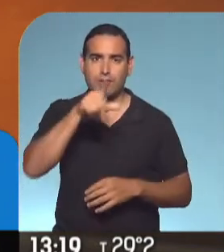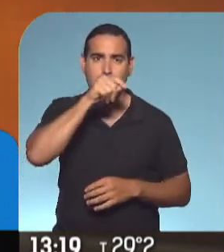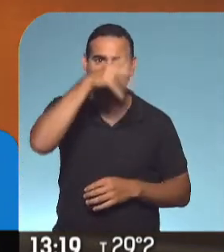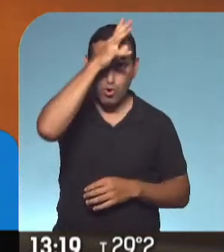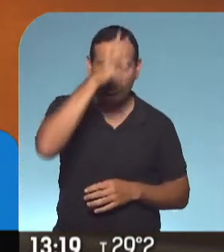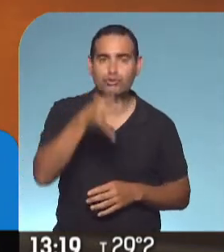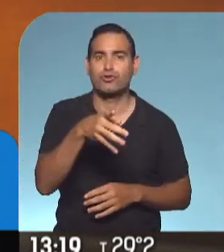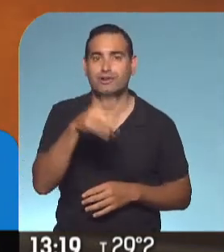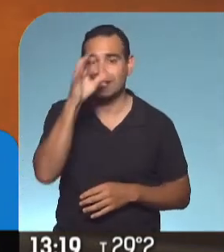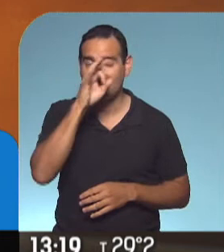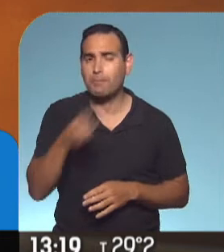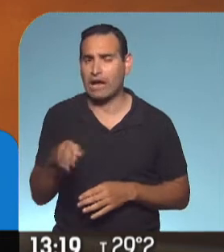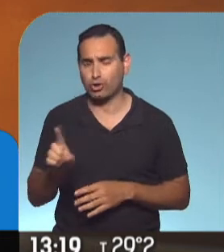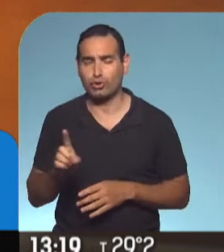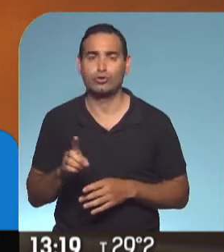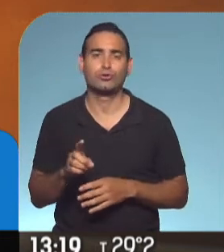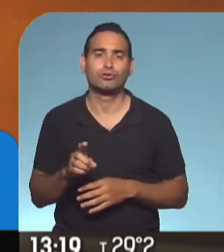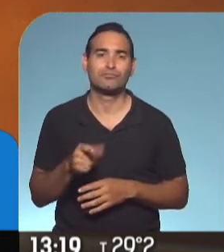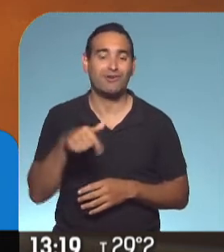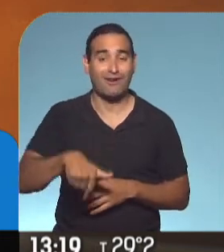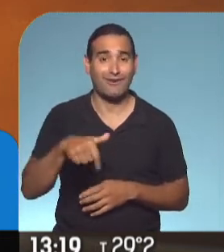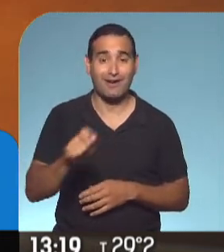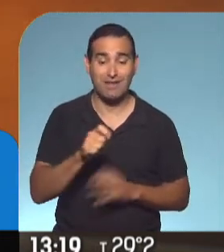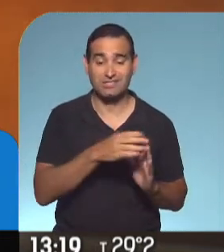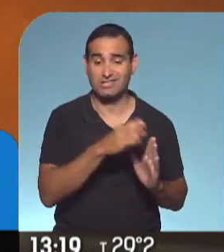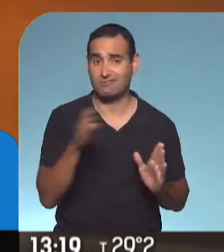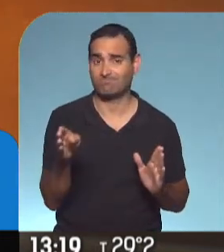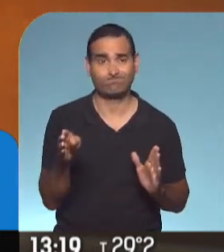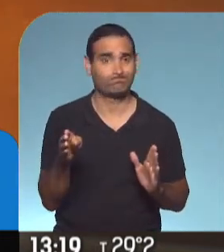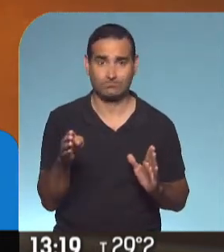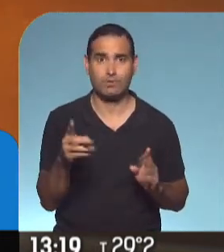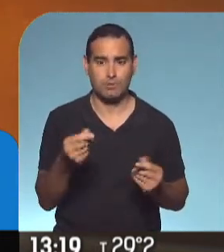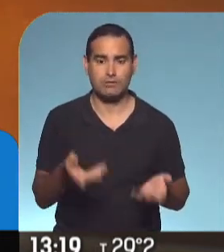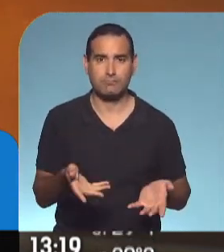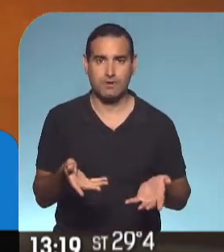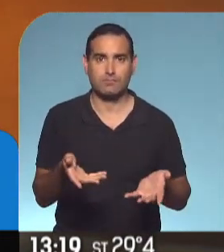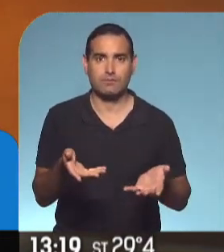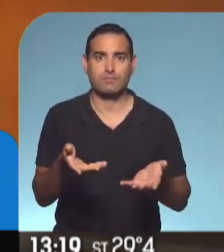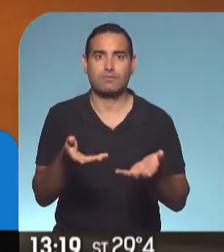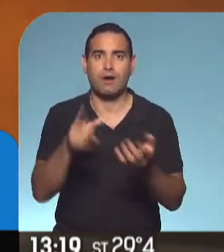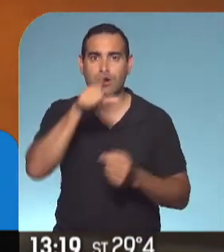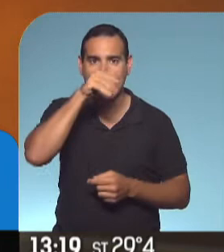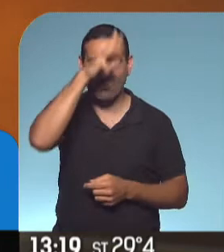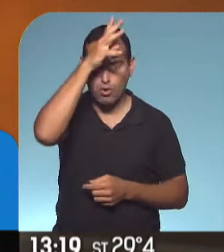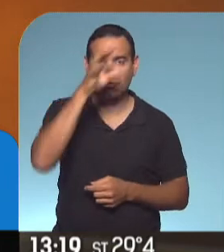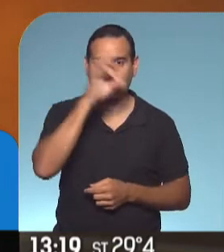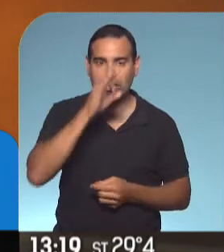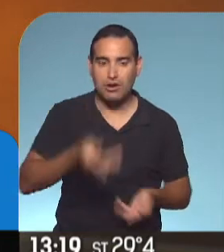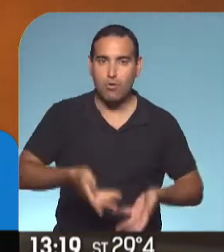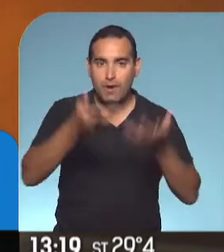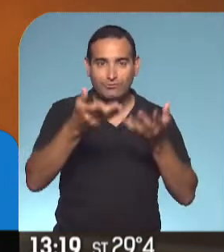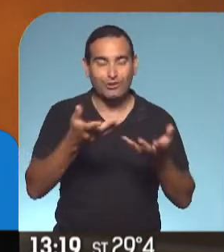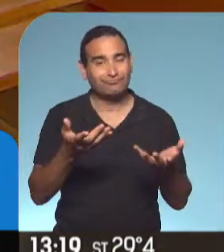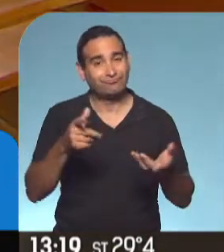serlo pero en estos últimos meses que también vinieron aumentando el precio del pollo el cerdo ya la cosa